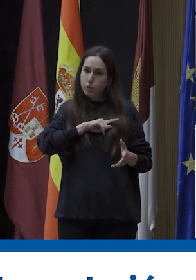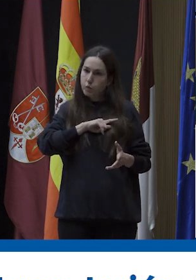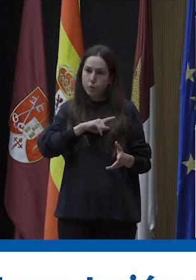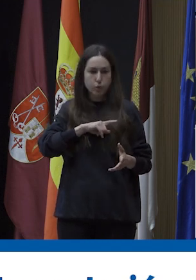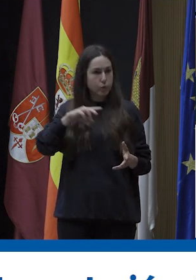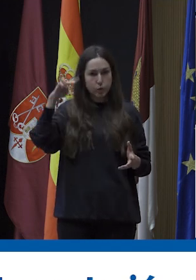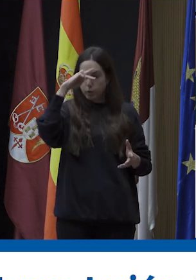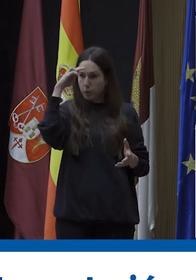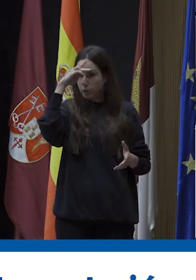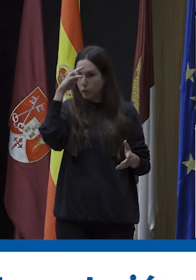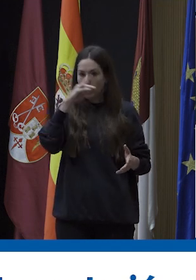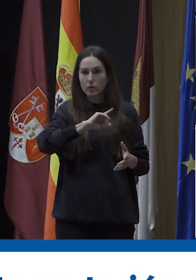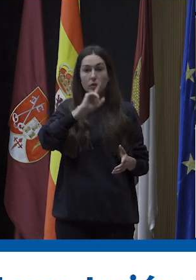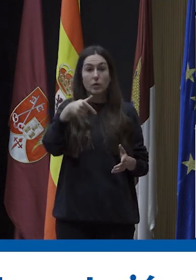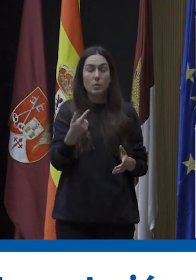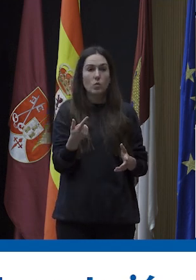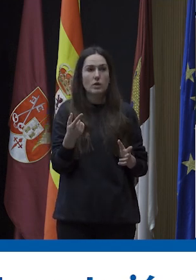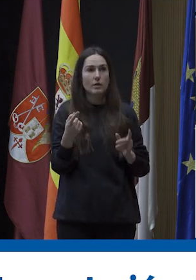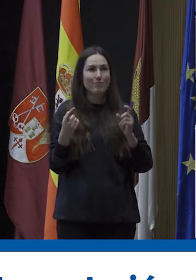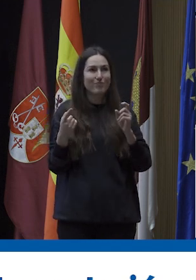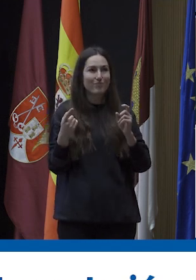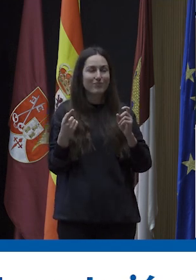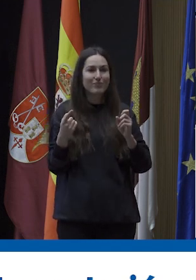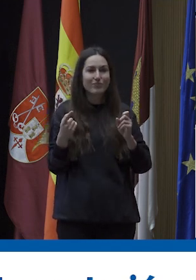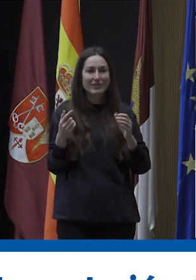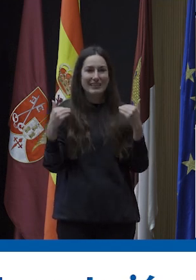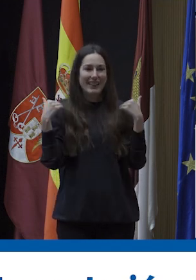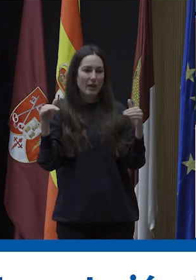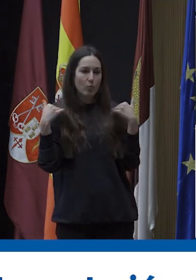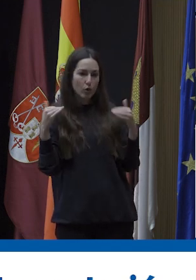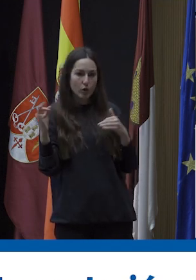es la relación con los esfuerzos físicos. Los pacientes ven que cuando hacen algo